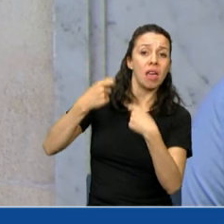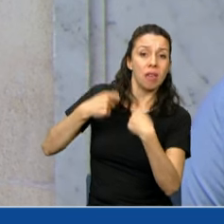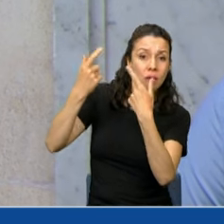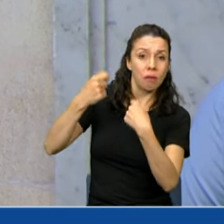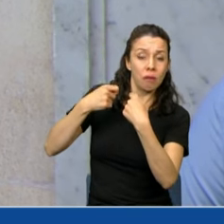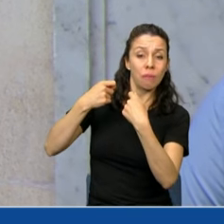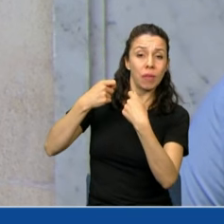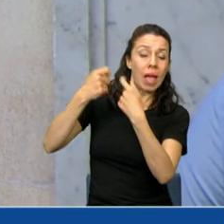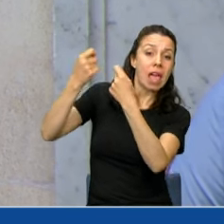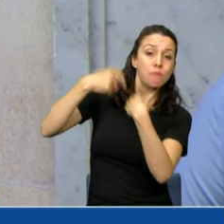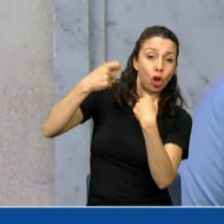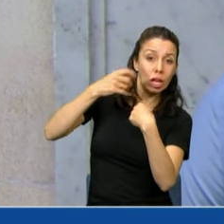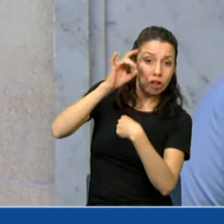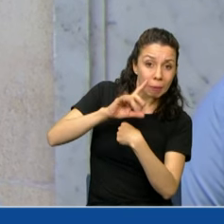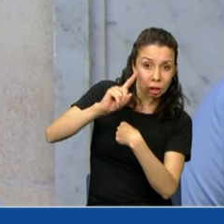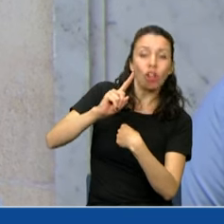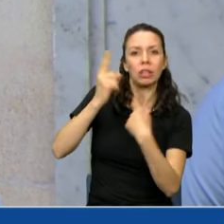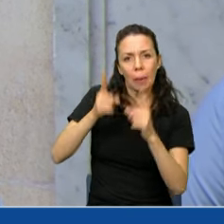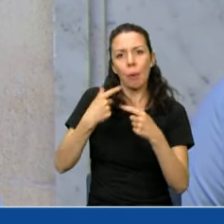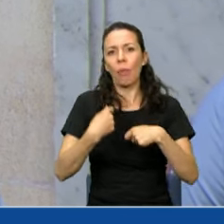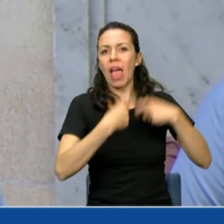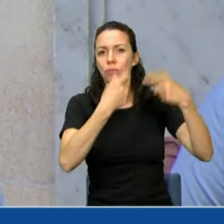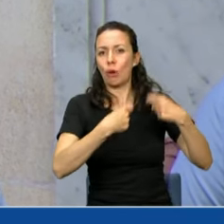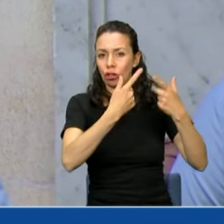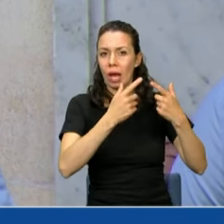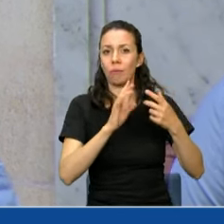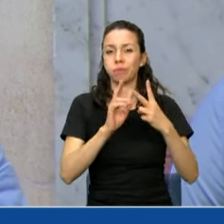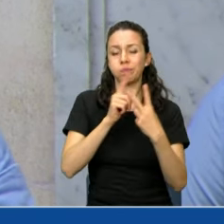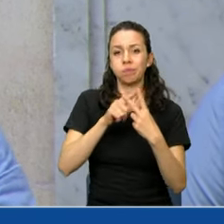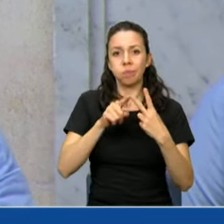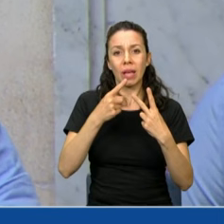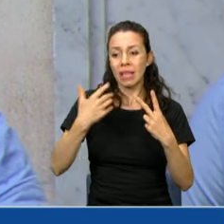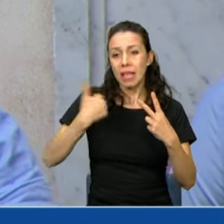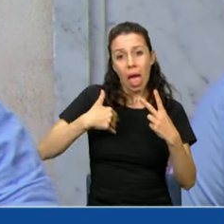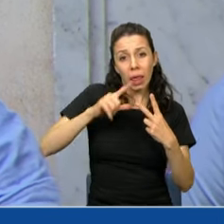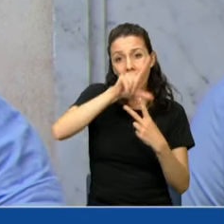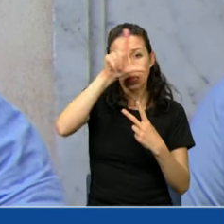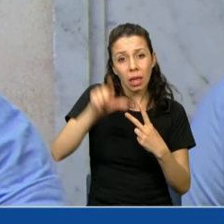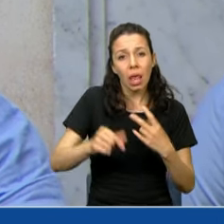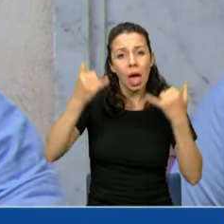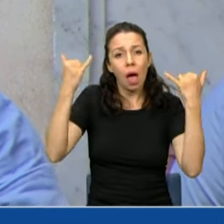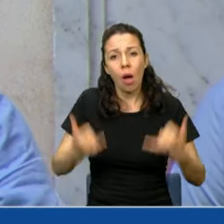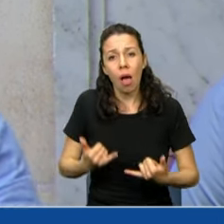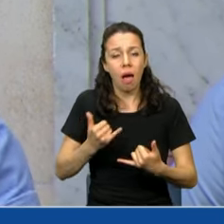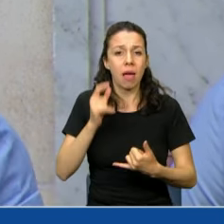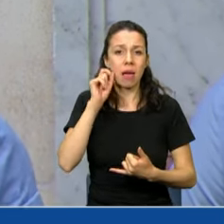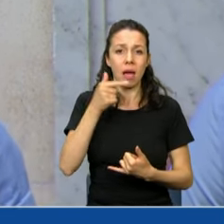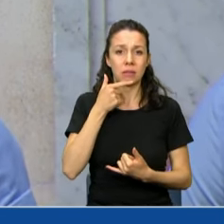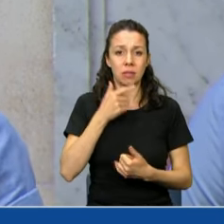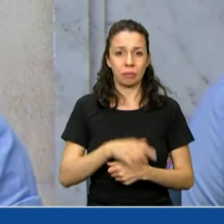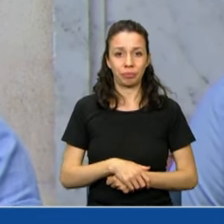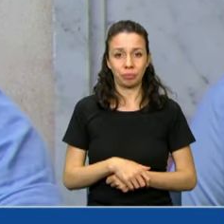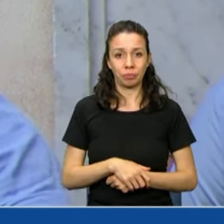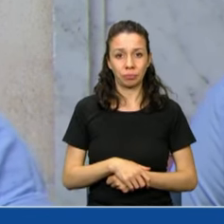de empezar a exportar gas y teniendo en cuenta que todo el territorio argentino va a estar abastecido